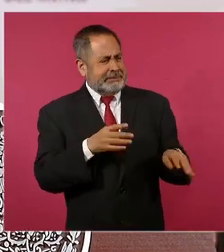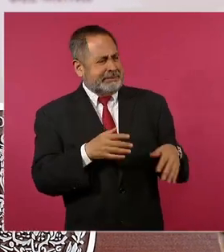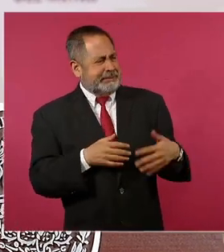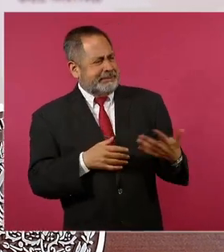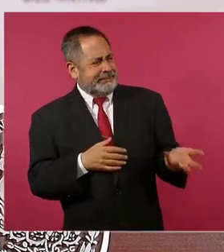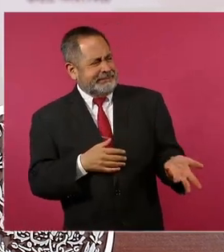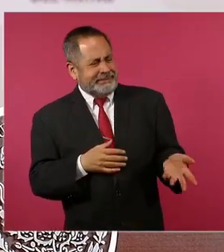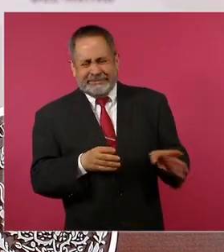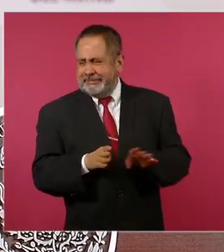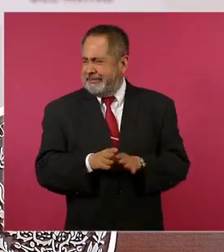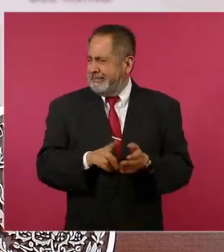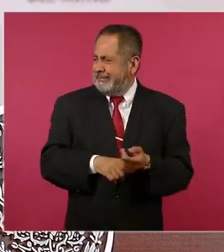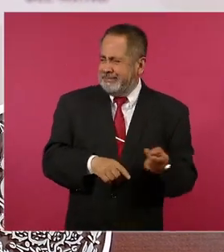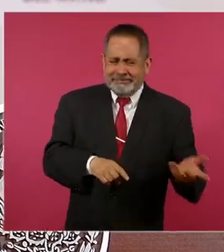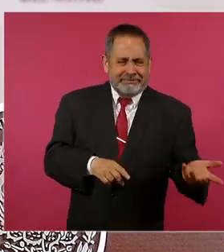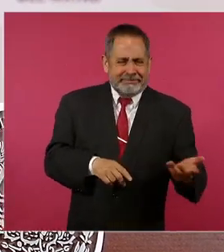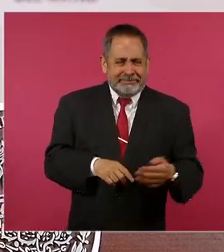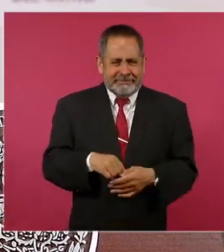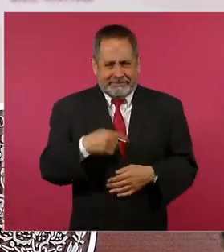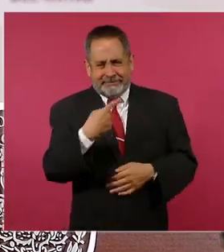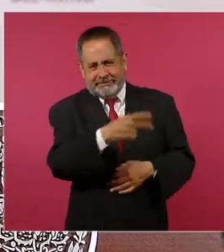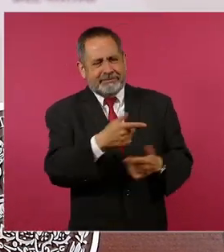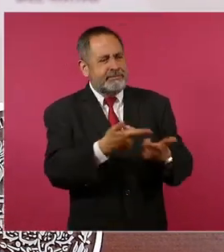de el grupo